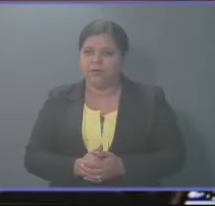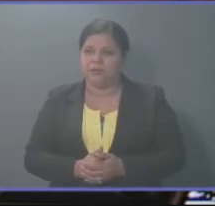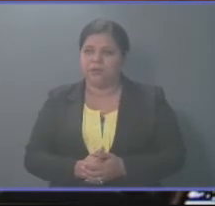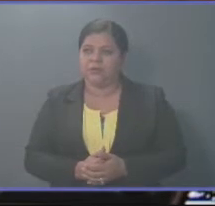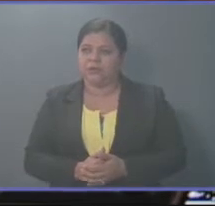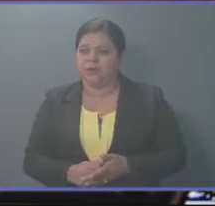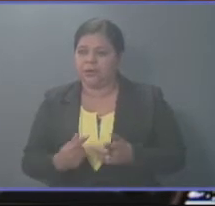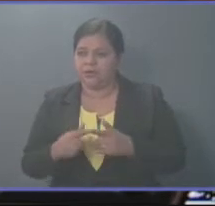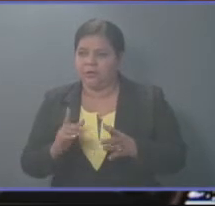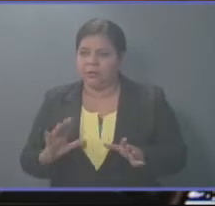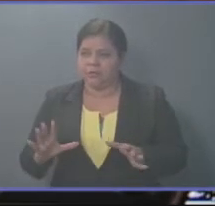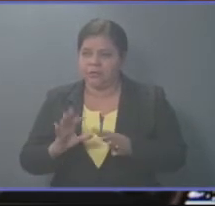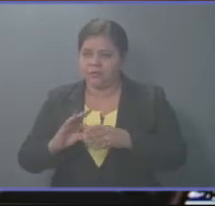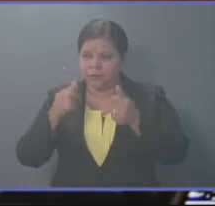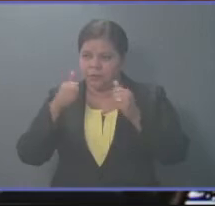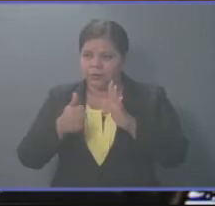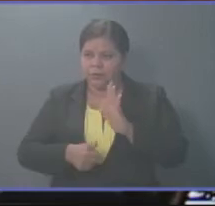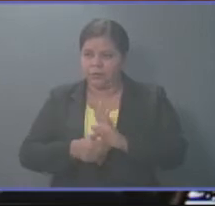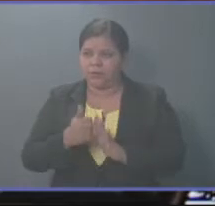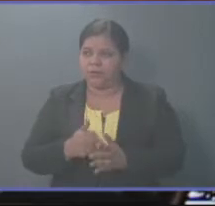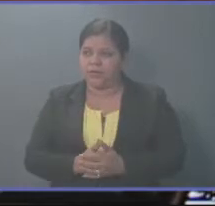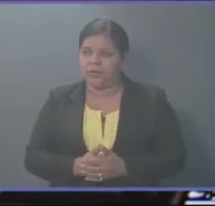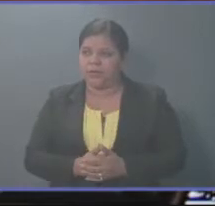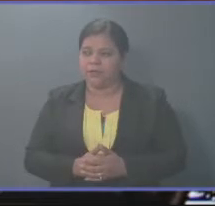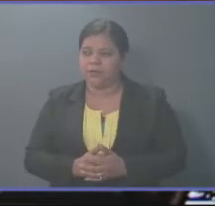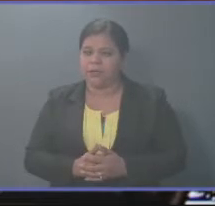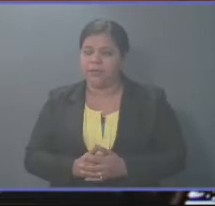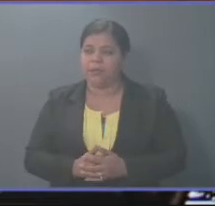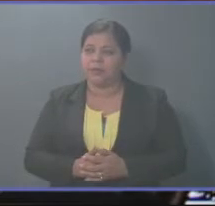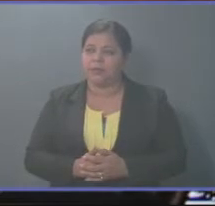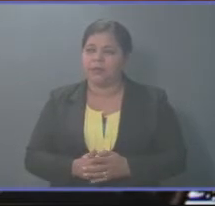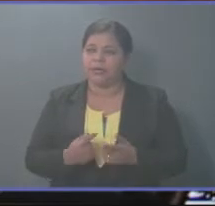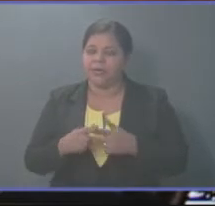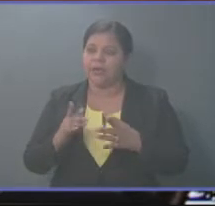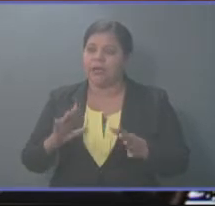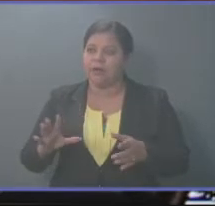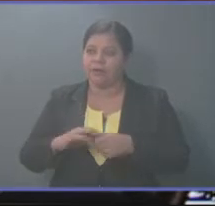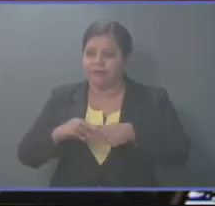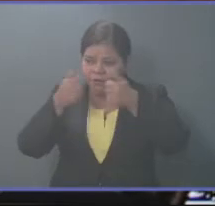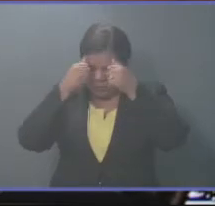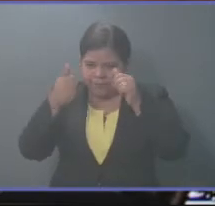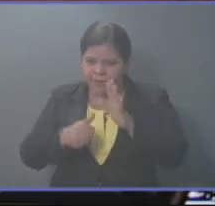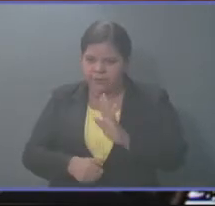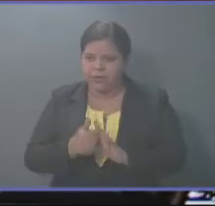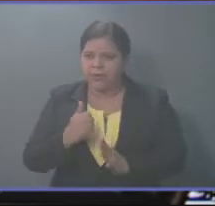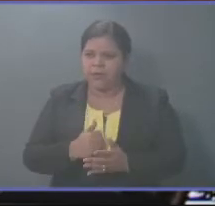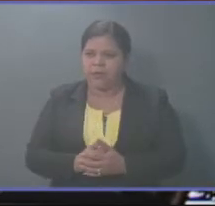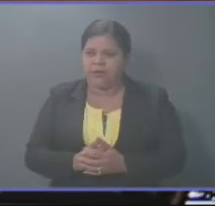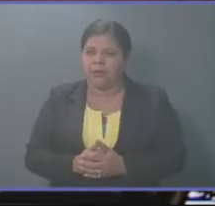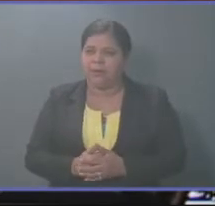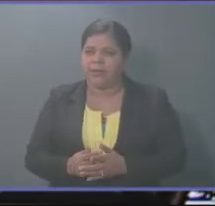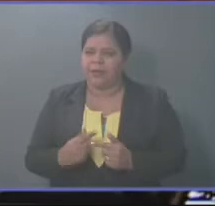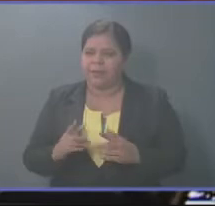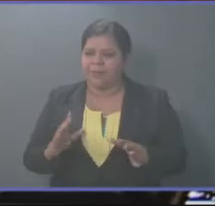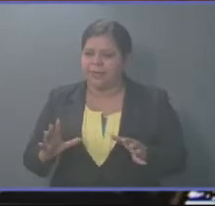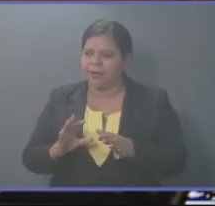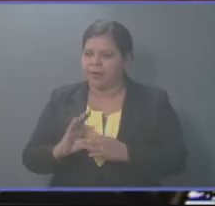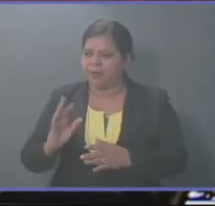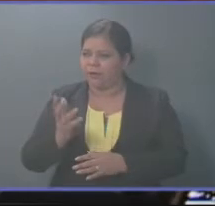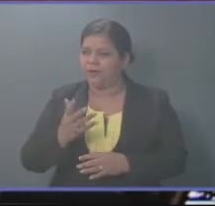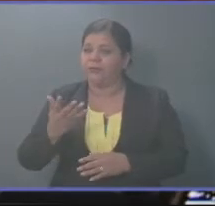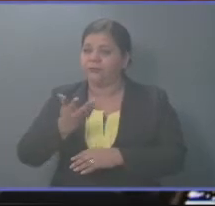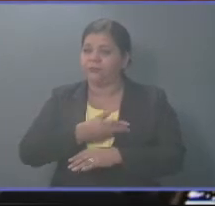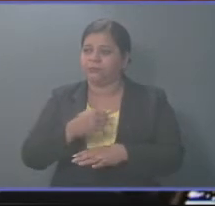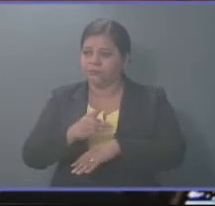desarrollo de su propia sexualidad. Por tanto, en uso de sus facultades constitucionales y a iniciativa de los